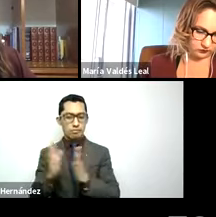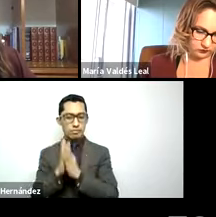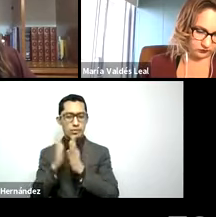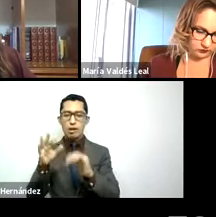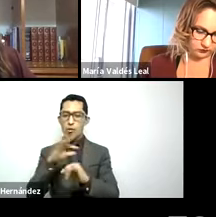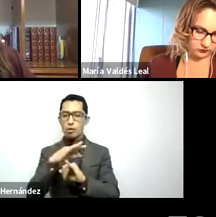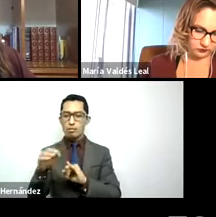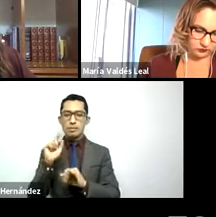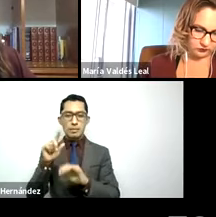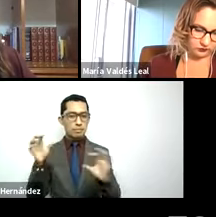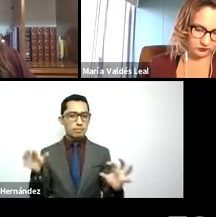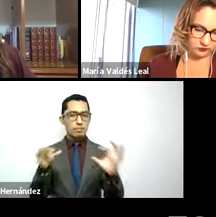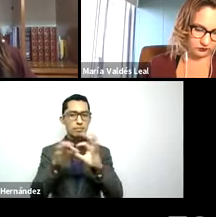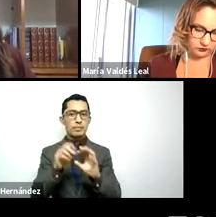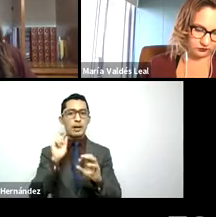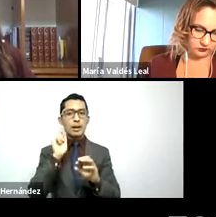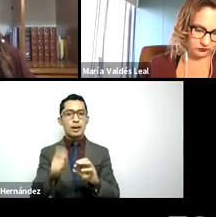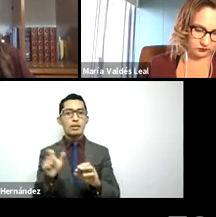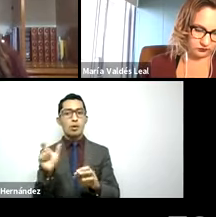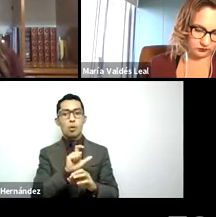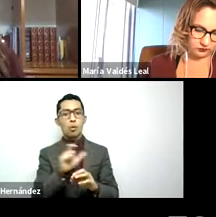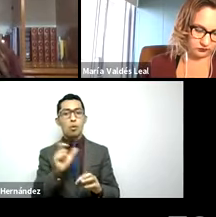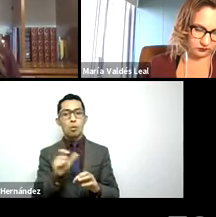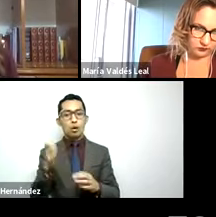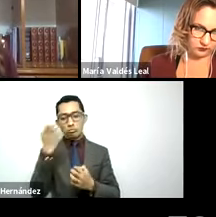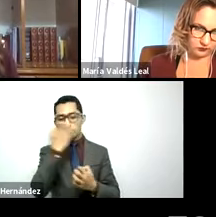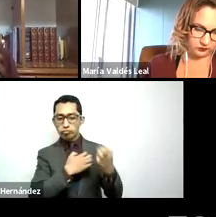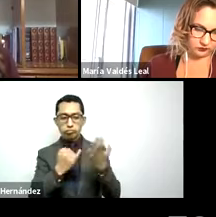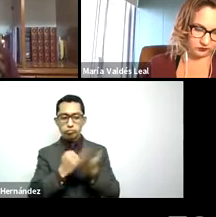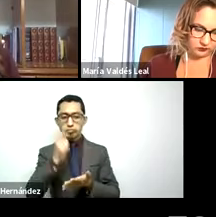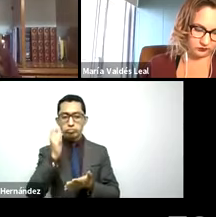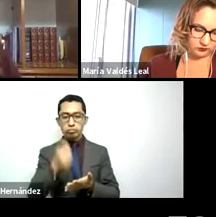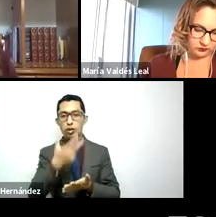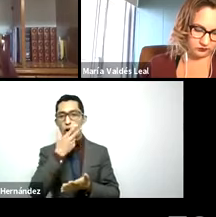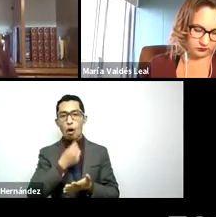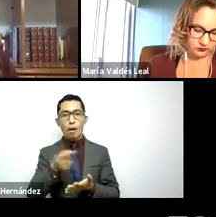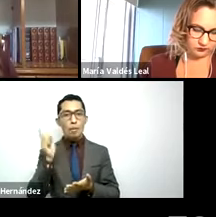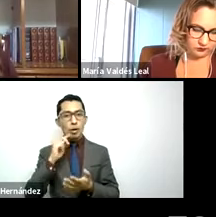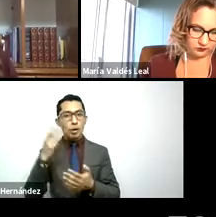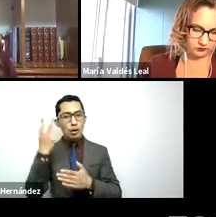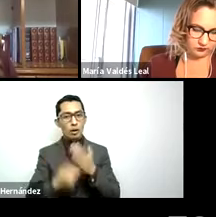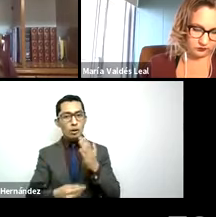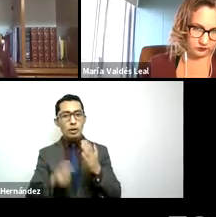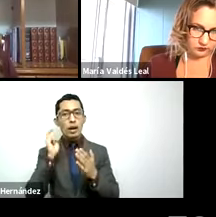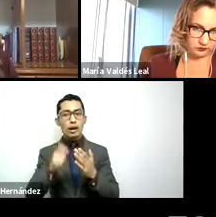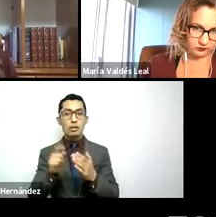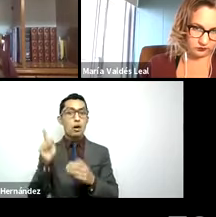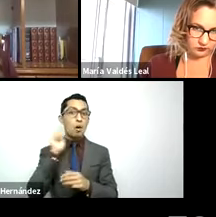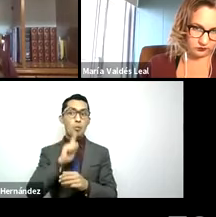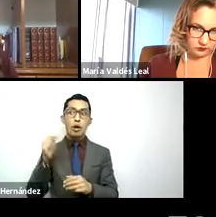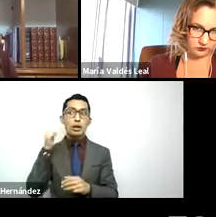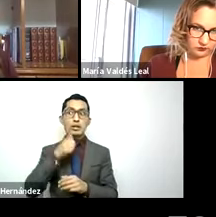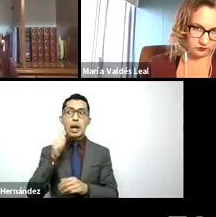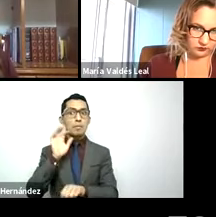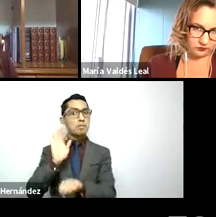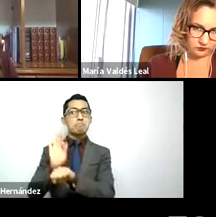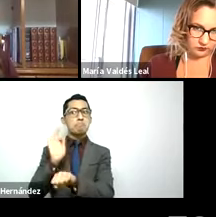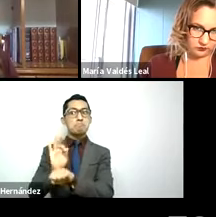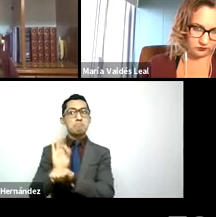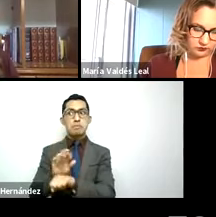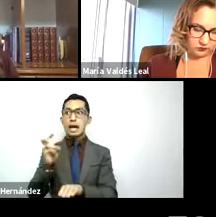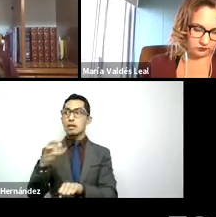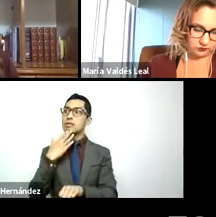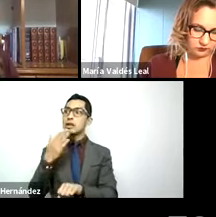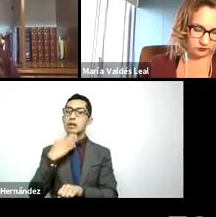de entrada, juzgar con perspectiva de género, ojo, no siempre es darnos la razón a las mujeres. Nunca se ha tratado de